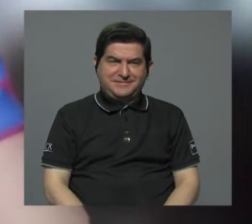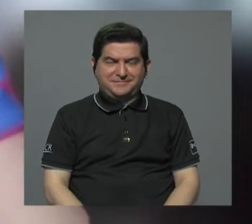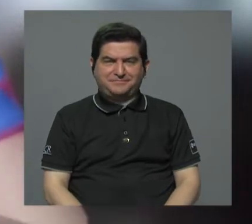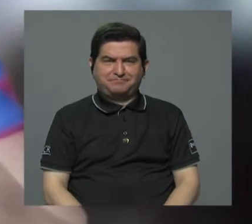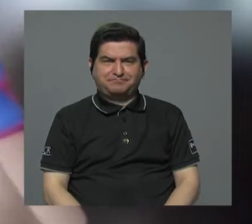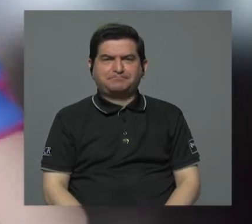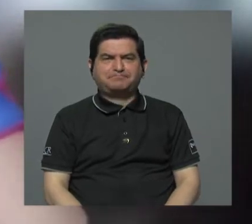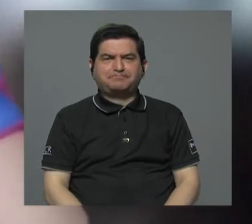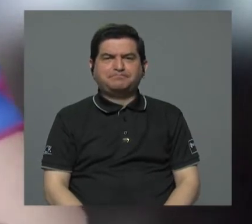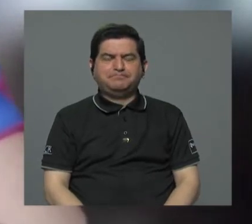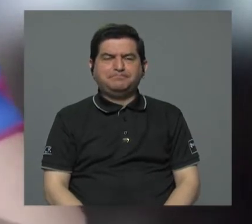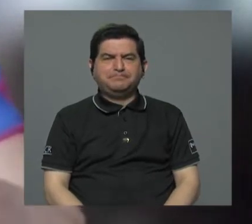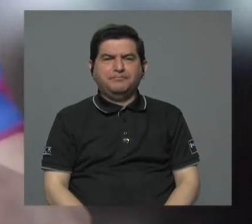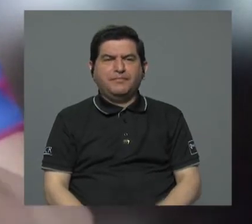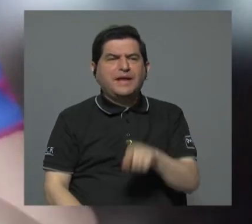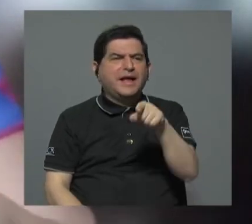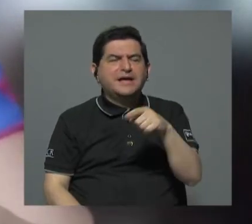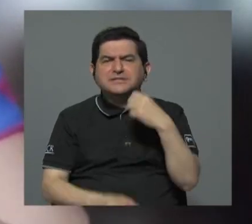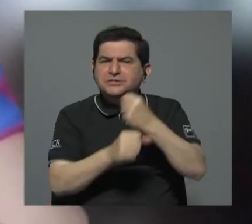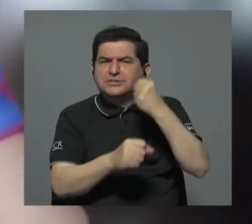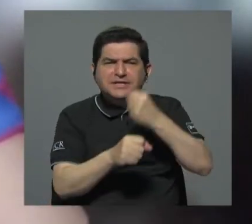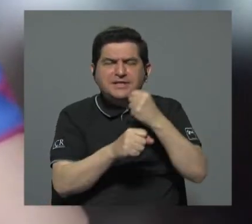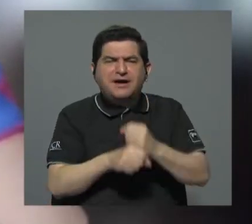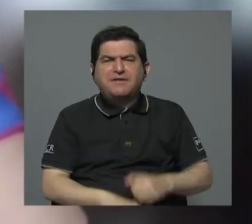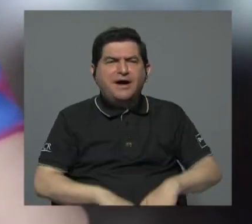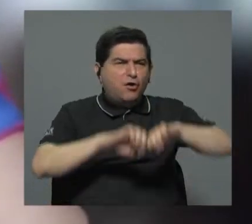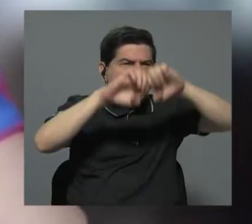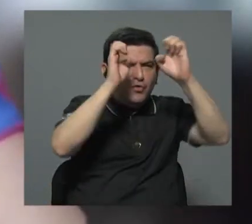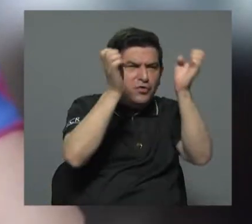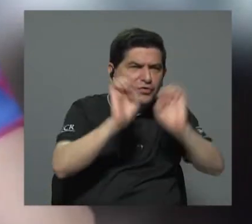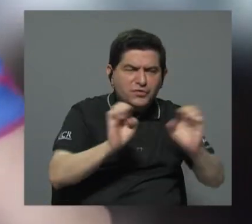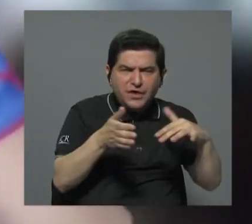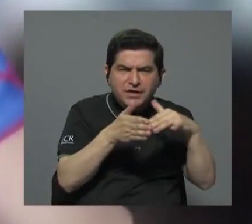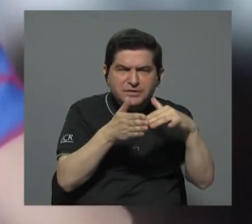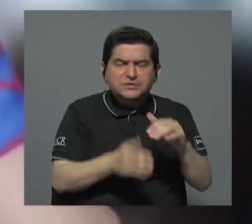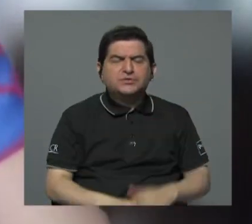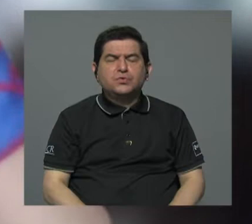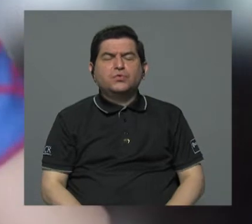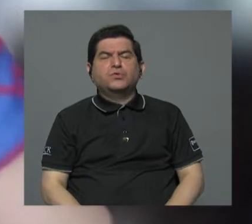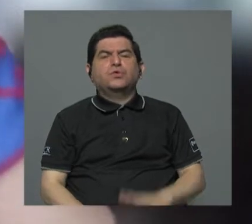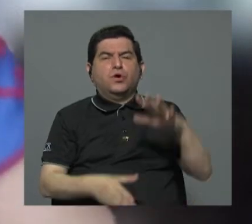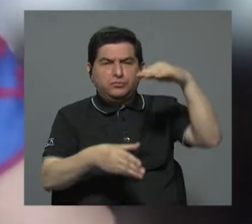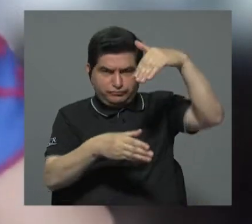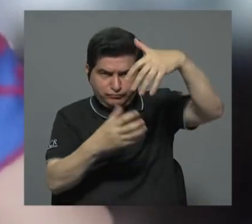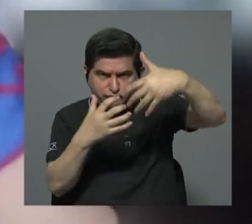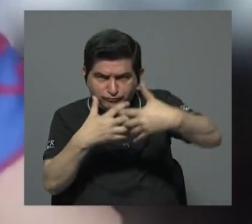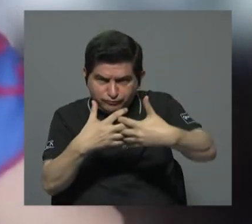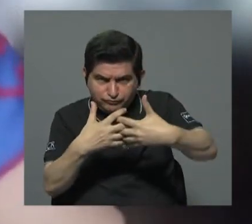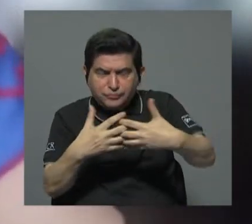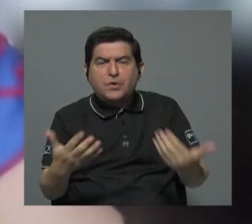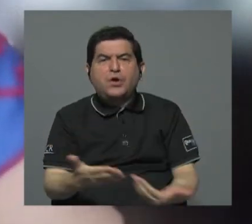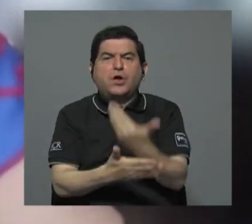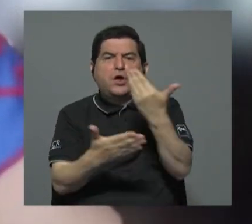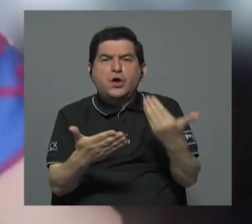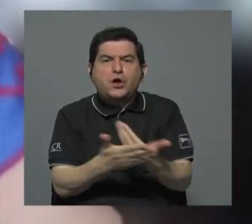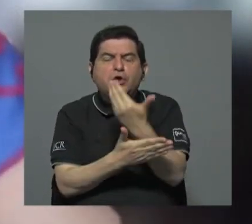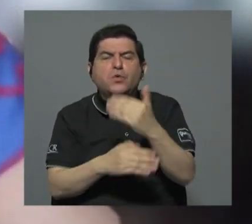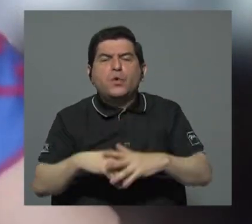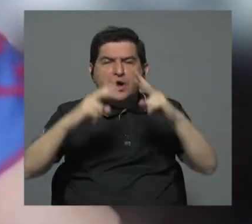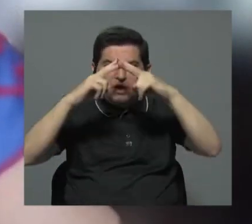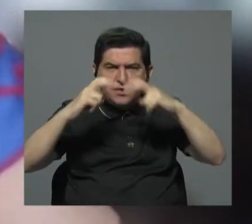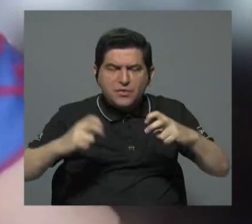esta nueva... Bueno, este trabajo de la heráldica encaja perfectamente en esta nueva